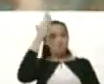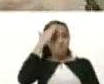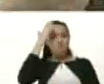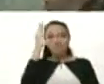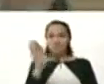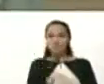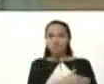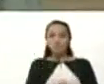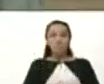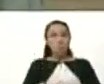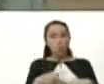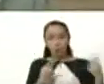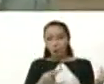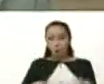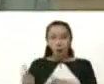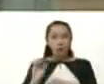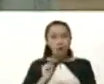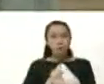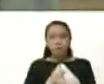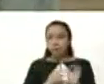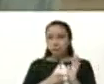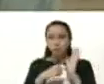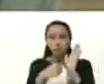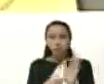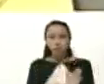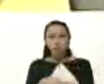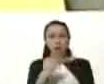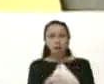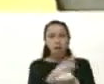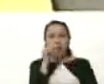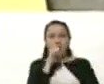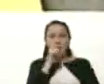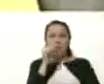Nos invitaban a hacer programas por allá,